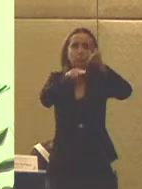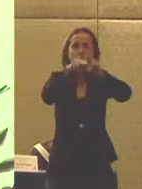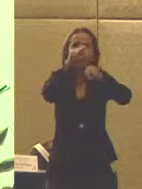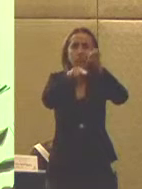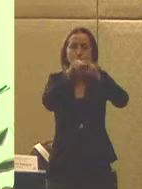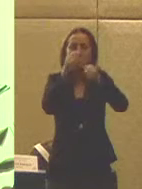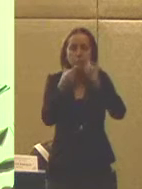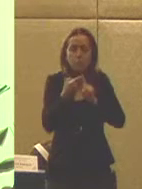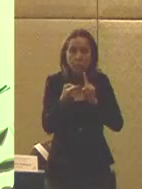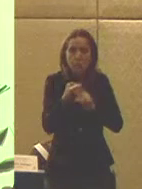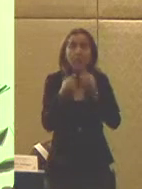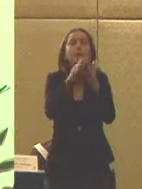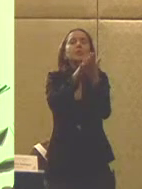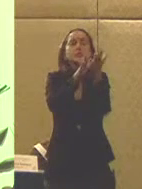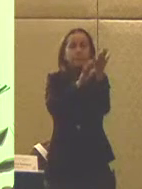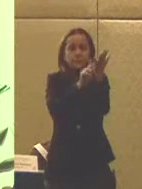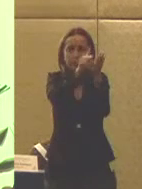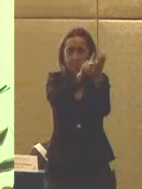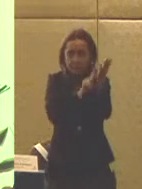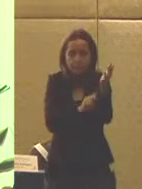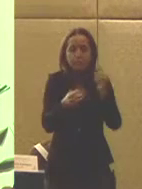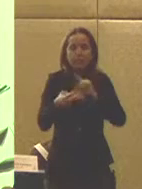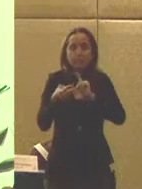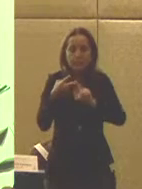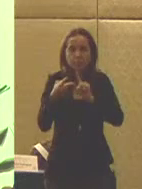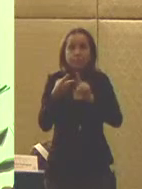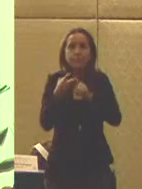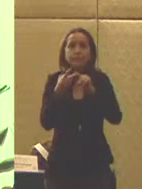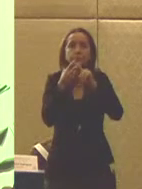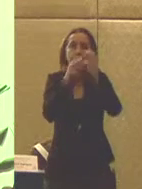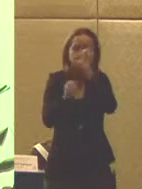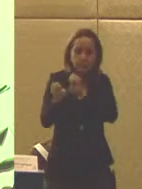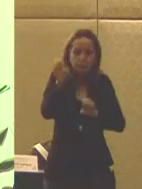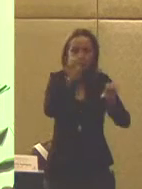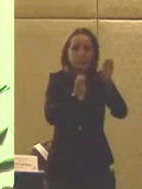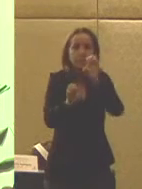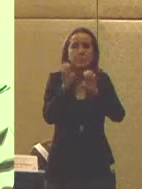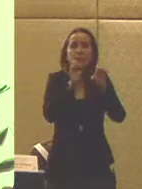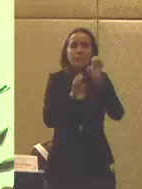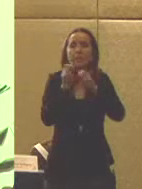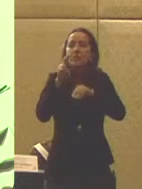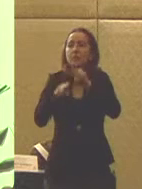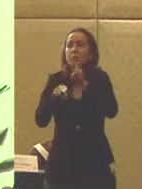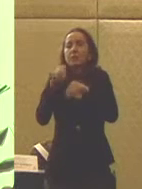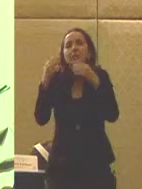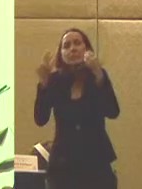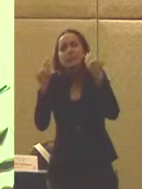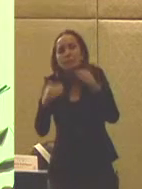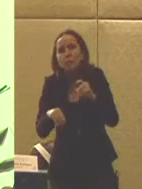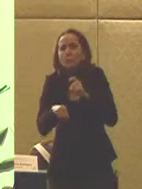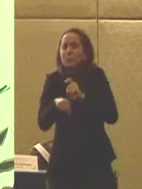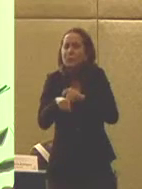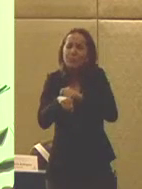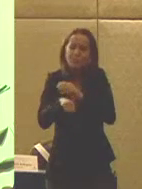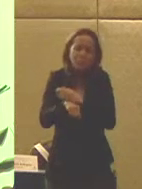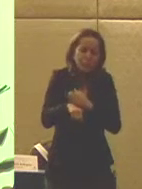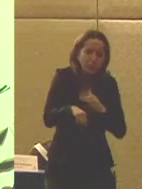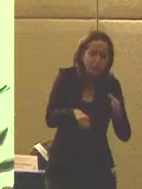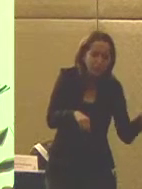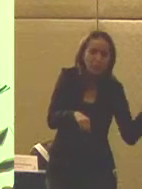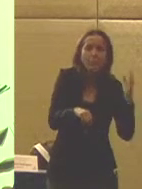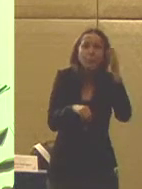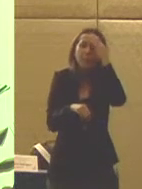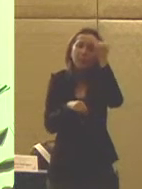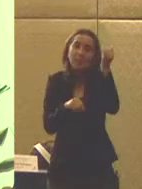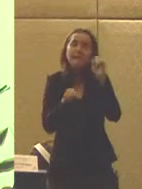de programas, que es un proceso que normalmente un programa de reconstrucción puede tardar demasiado tiempo en ser aprobado, porque requiere